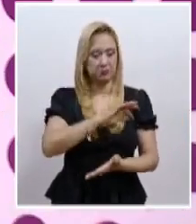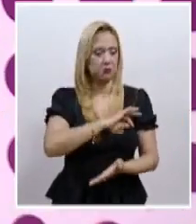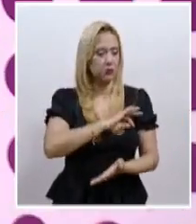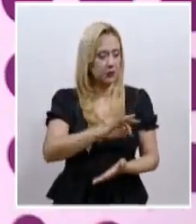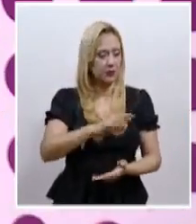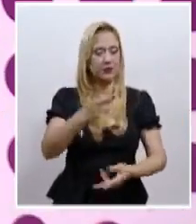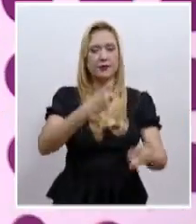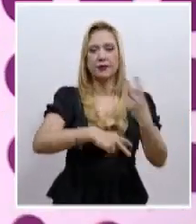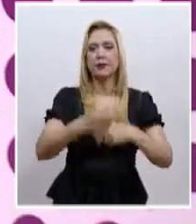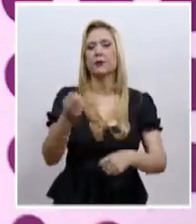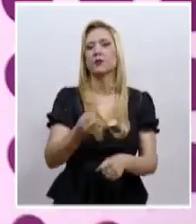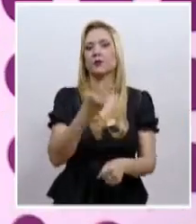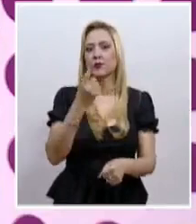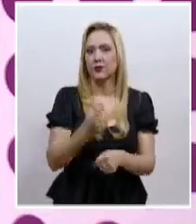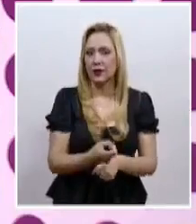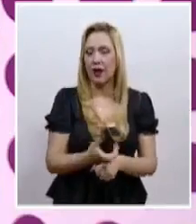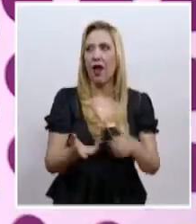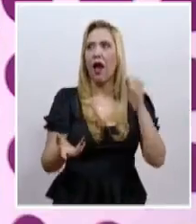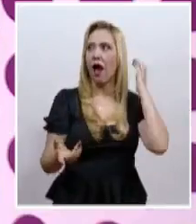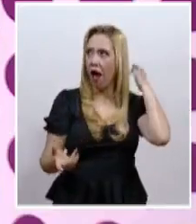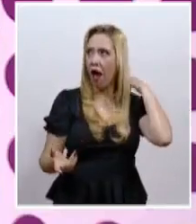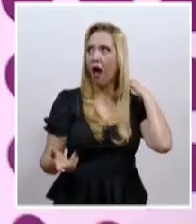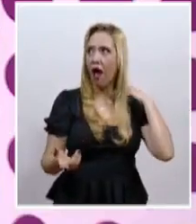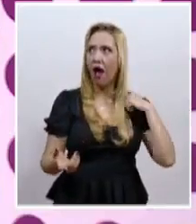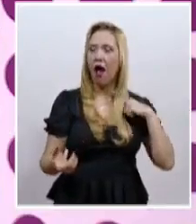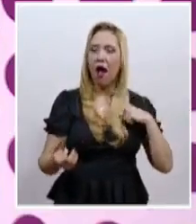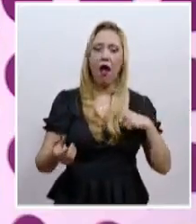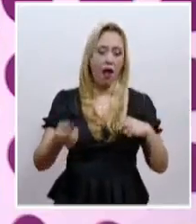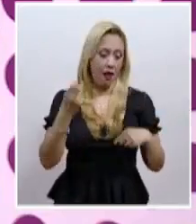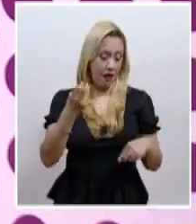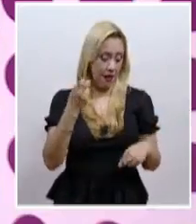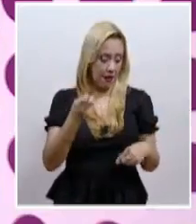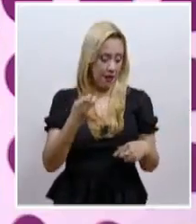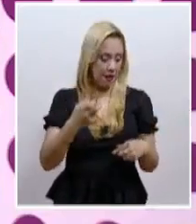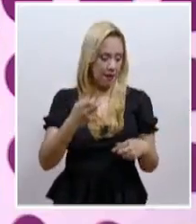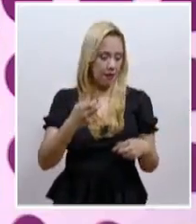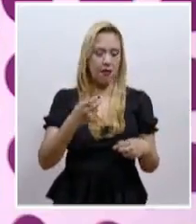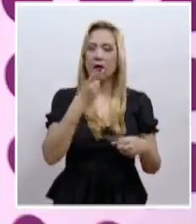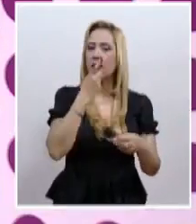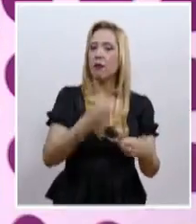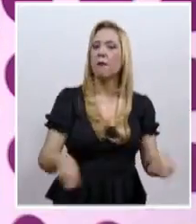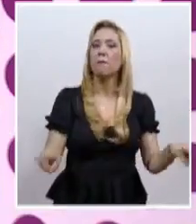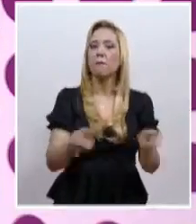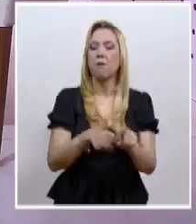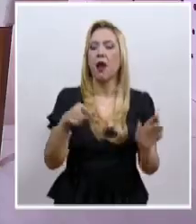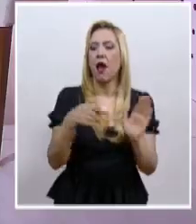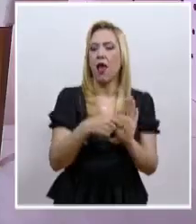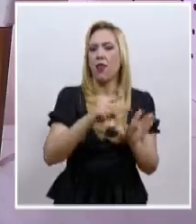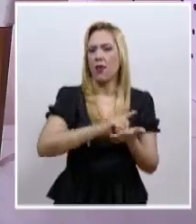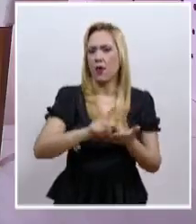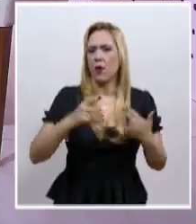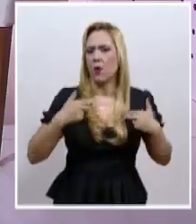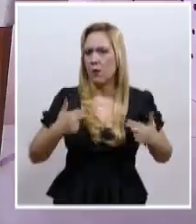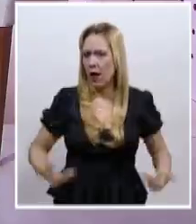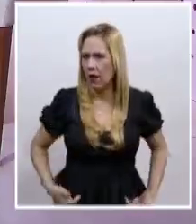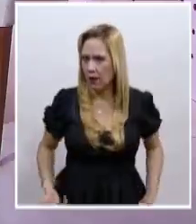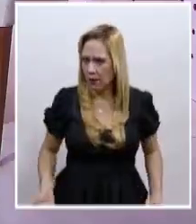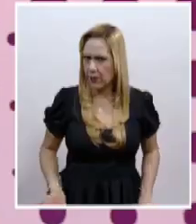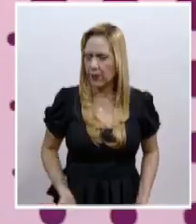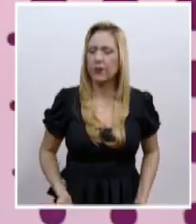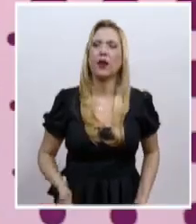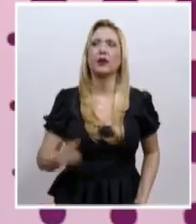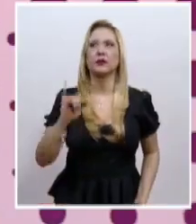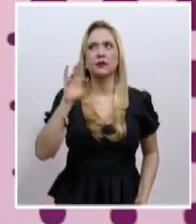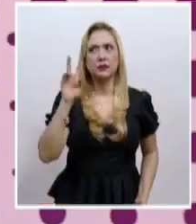estas oportunidades que nos dicta, entre otras cosas, nuestro estándar de derechos humanos. Sin duda. Y sobre este tema